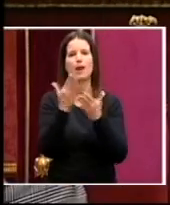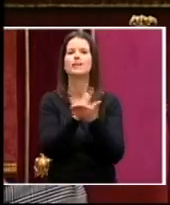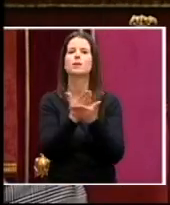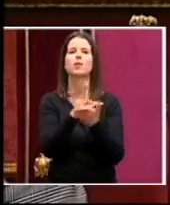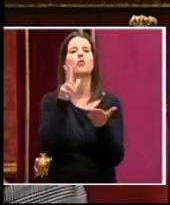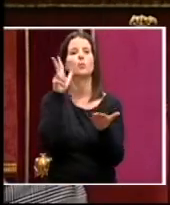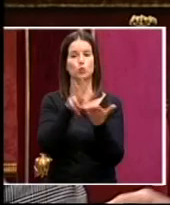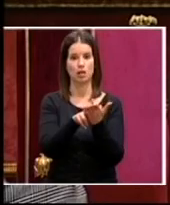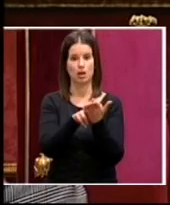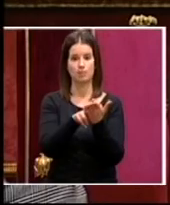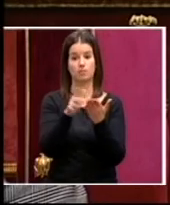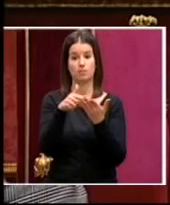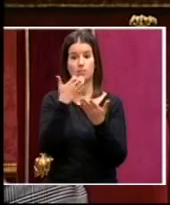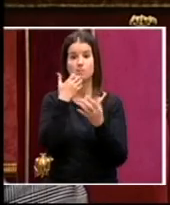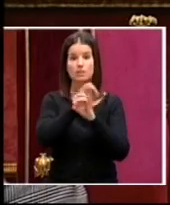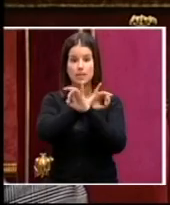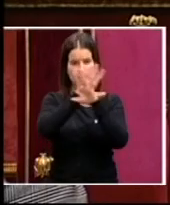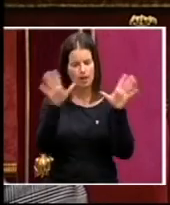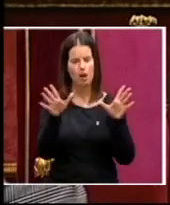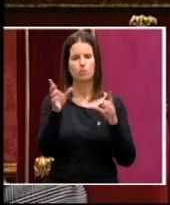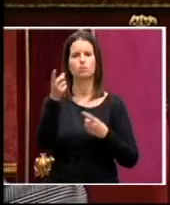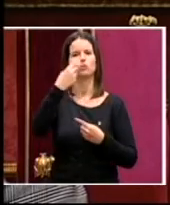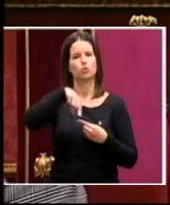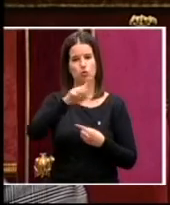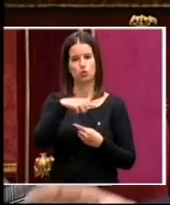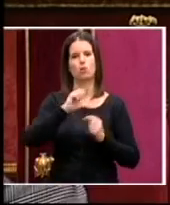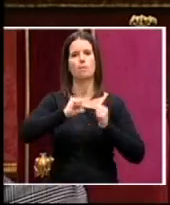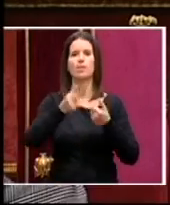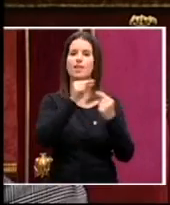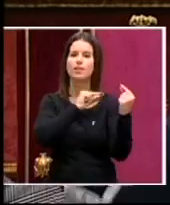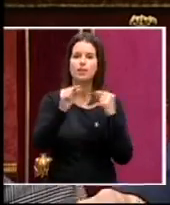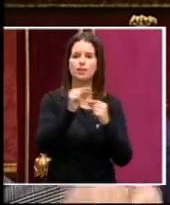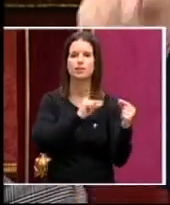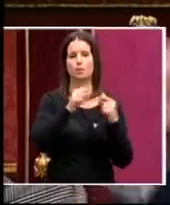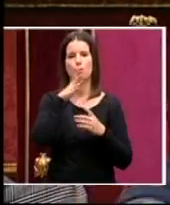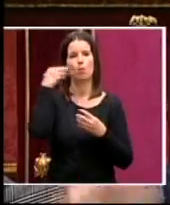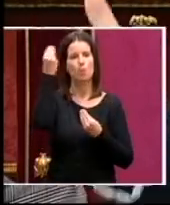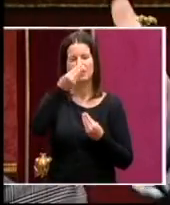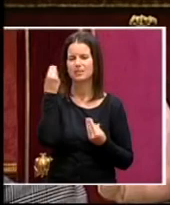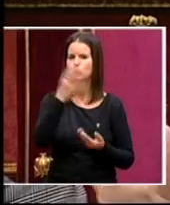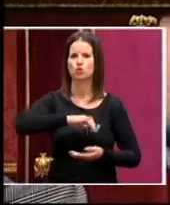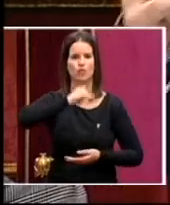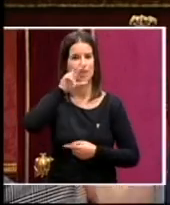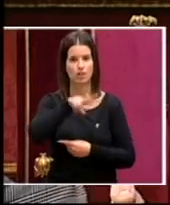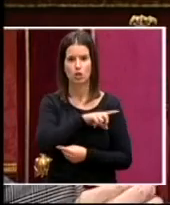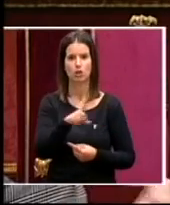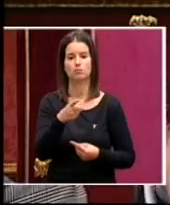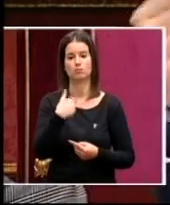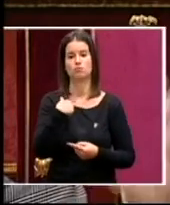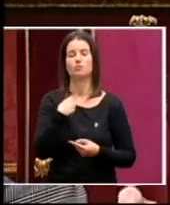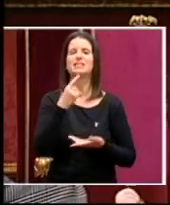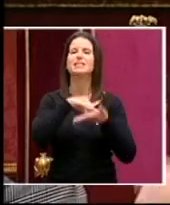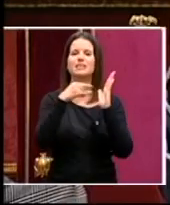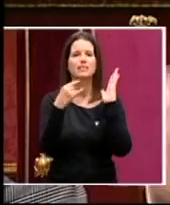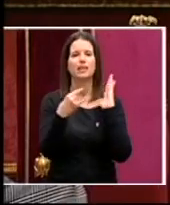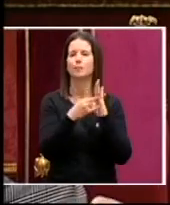hipotecaria. Si eso lo tenemos claro, pero nosotros hemos entrado en el debate de que creemos que es insuficiente. Y como técnicamente no